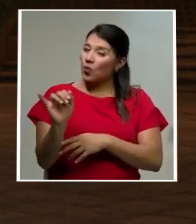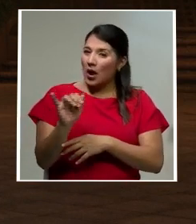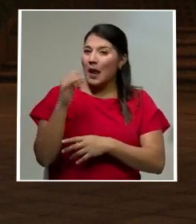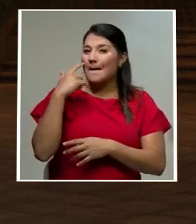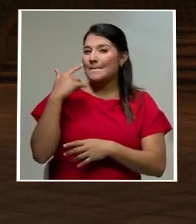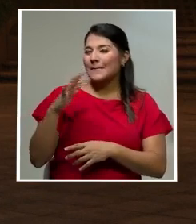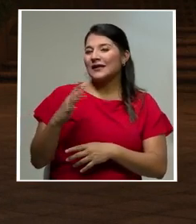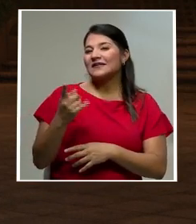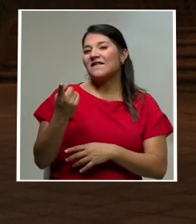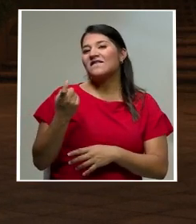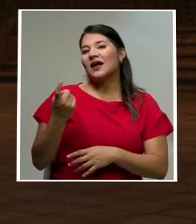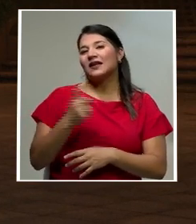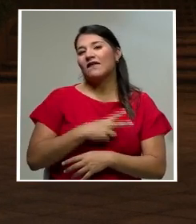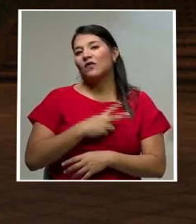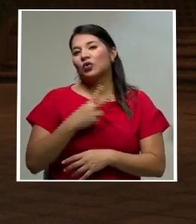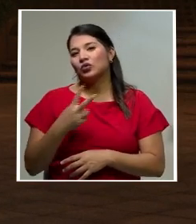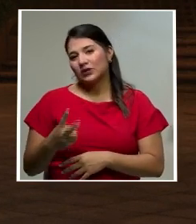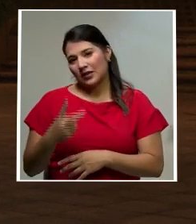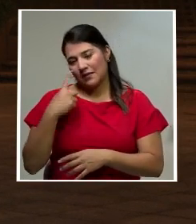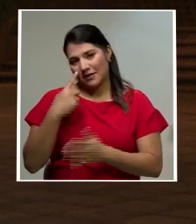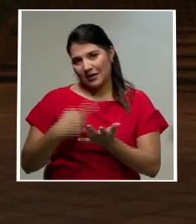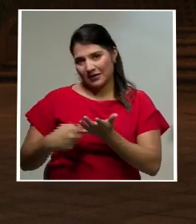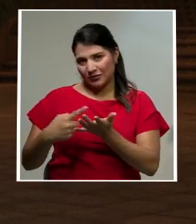política, evitaron que se diera.